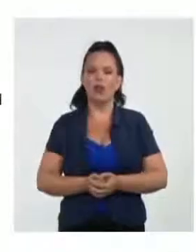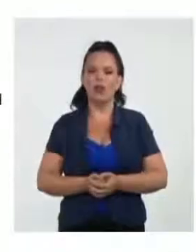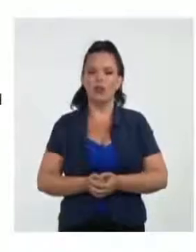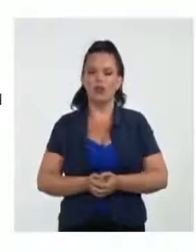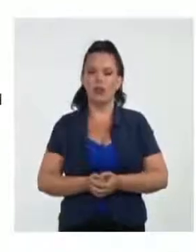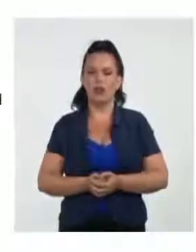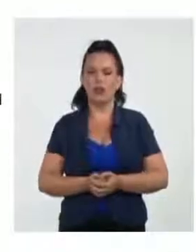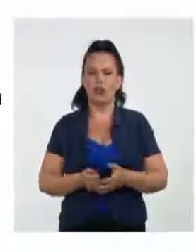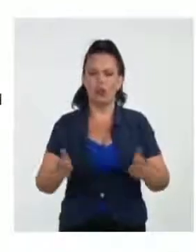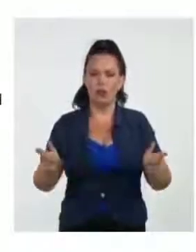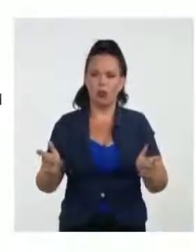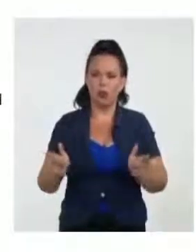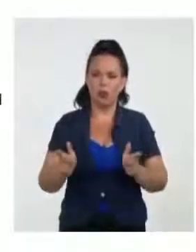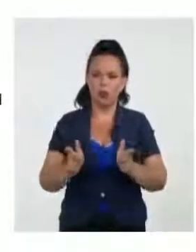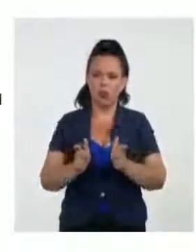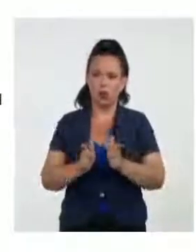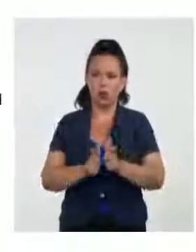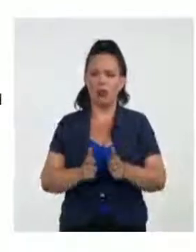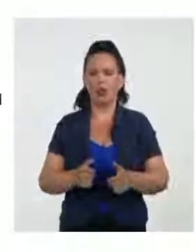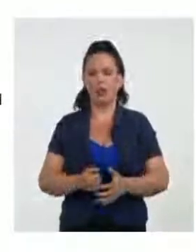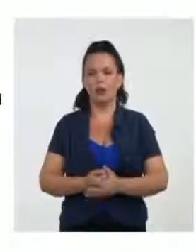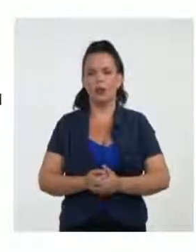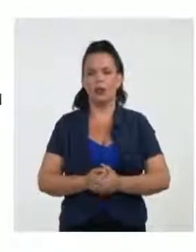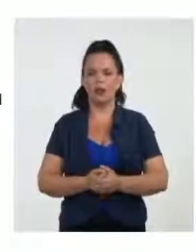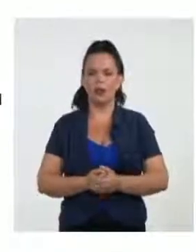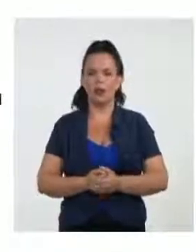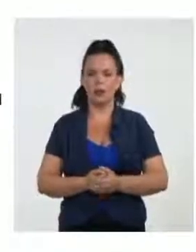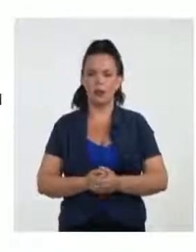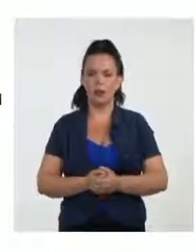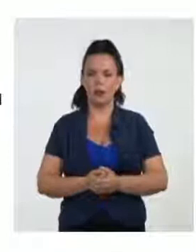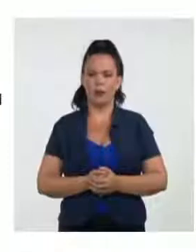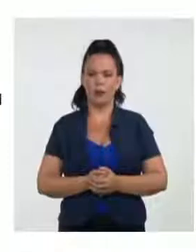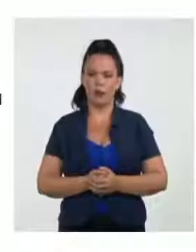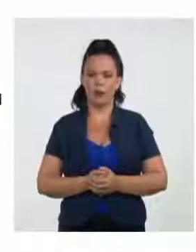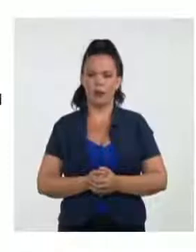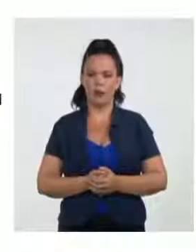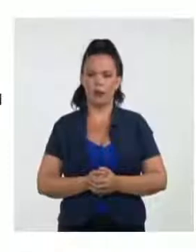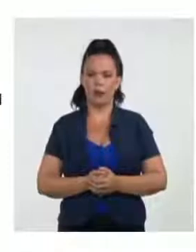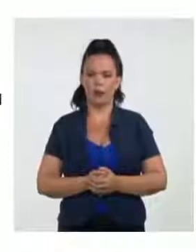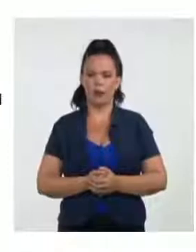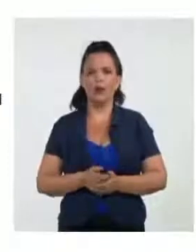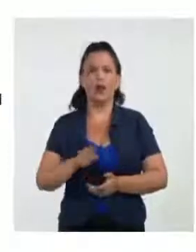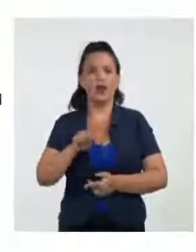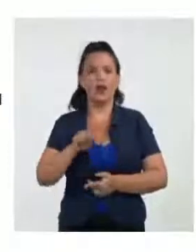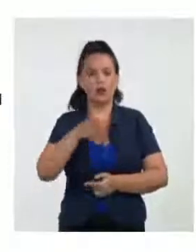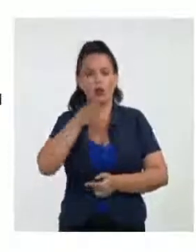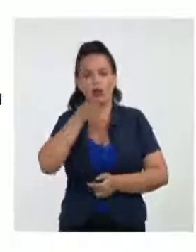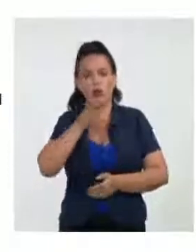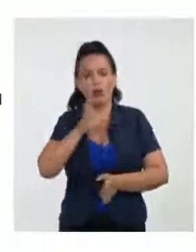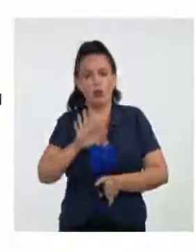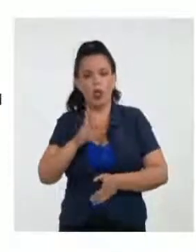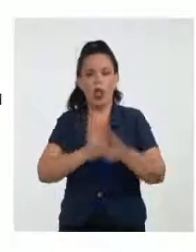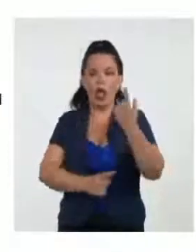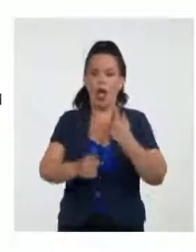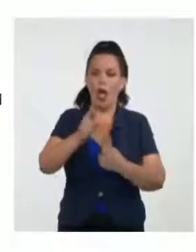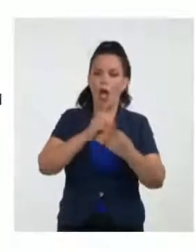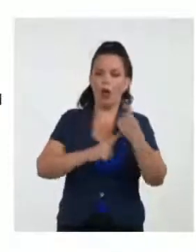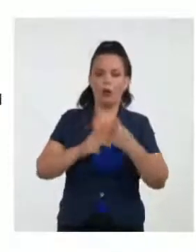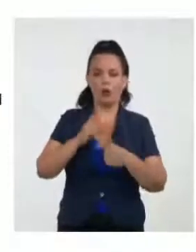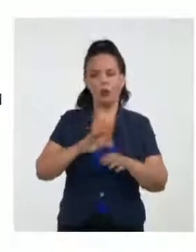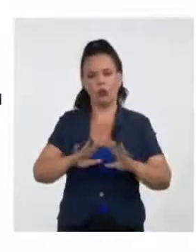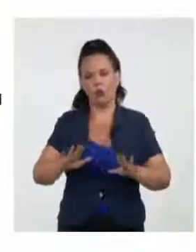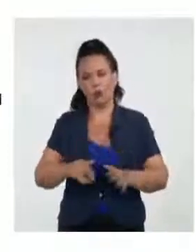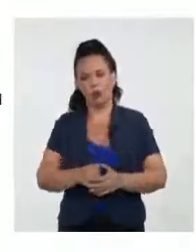acumuladas. Son acumulativas. Por lo tanto, siempre van a ser crecientes a no ser que deje de haber fallecido, entonces permanecen constantes. Y fíjense cómo en ese